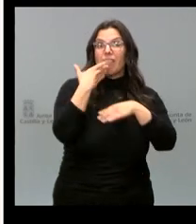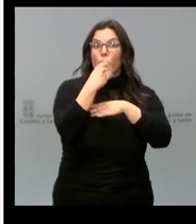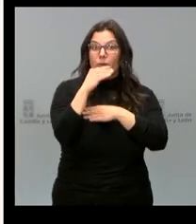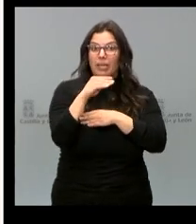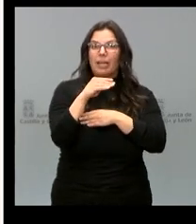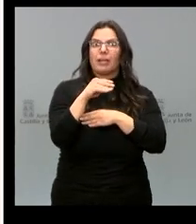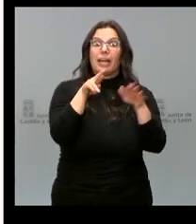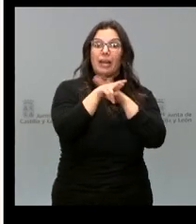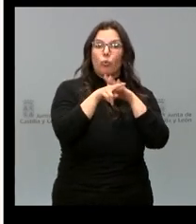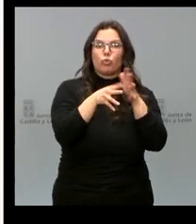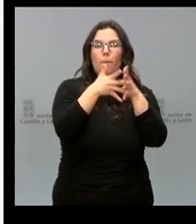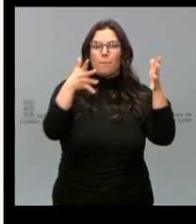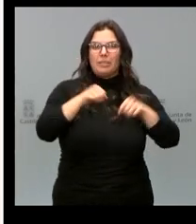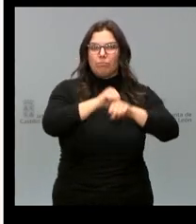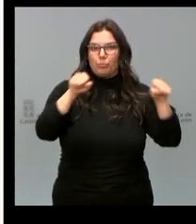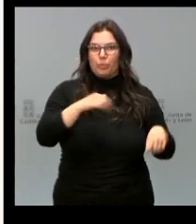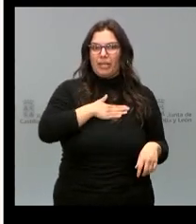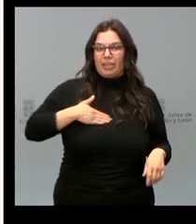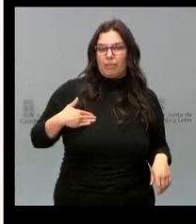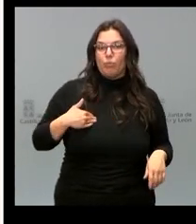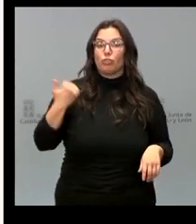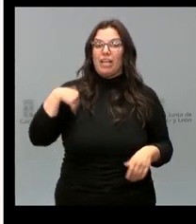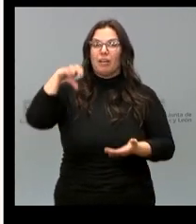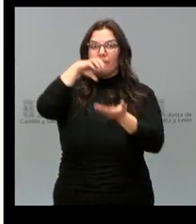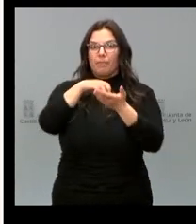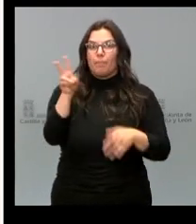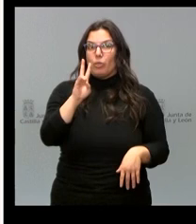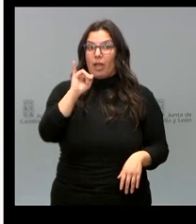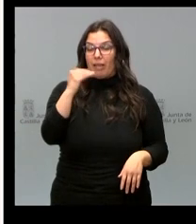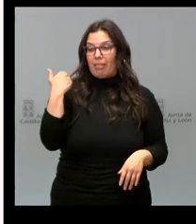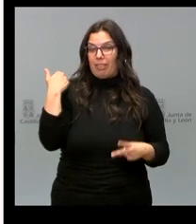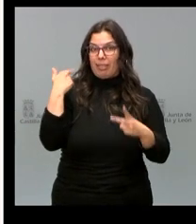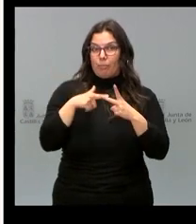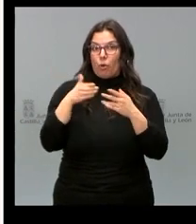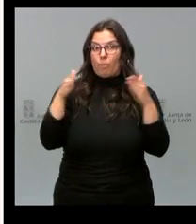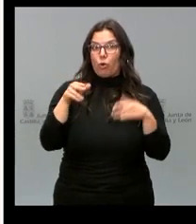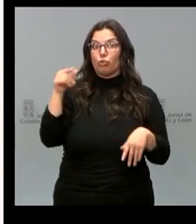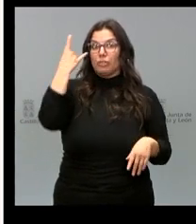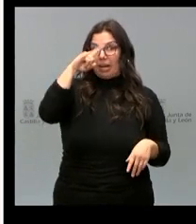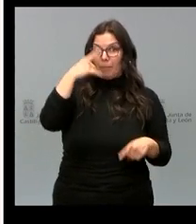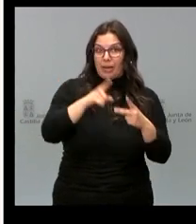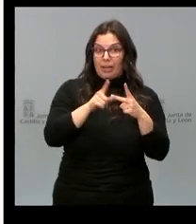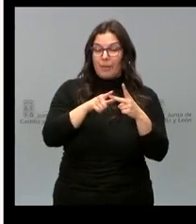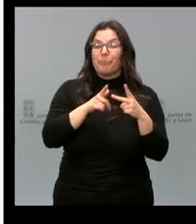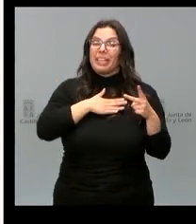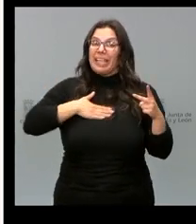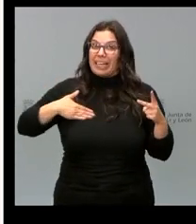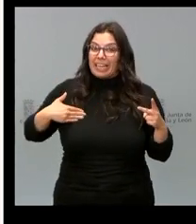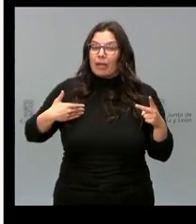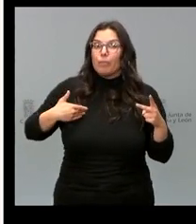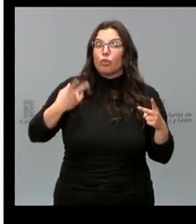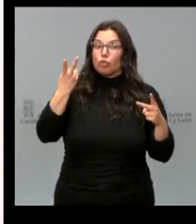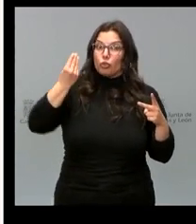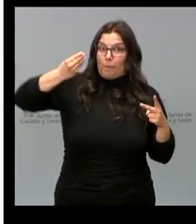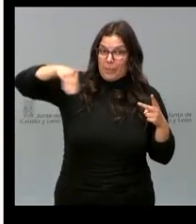por parte de Soraya, está implantado el de Valladolid, se acaba de implantar el de Salamanca, queremos reforzar con otros